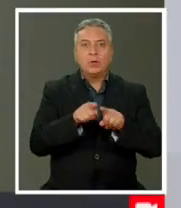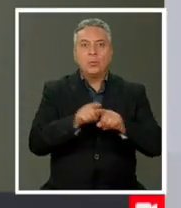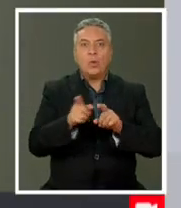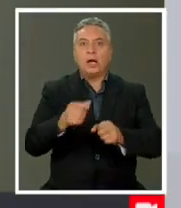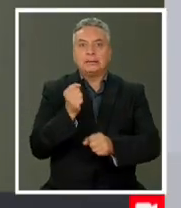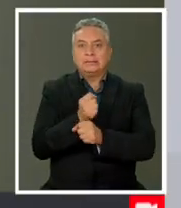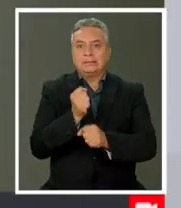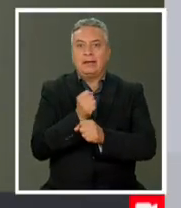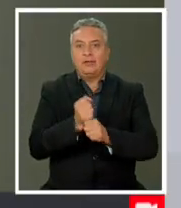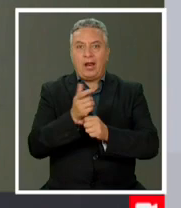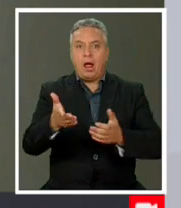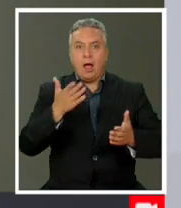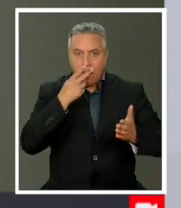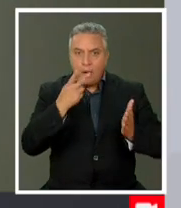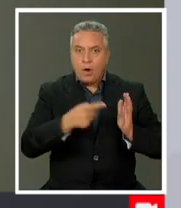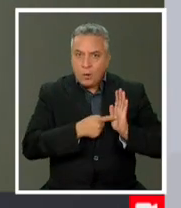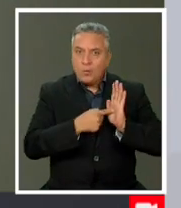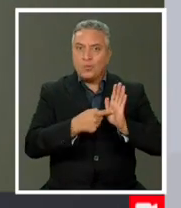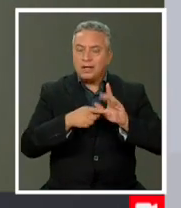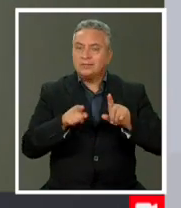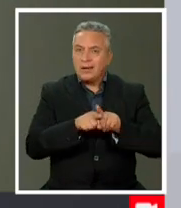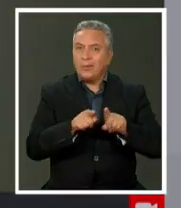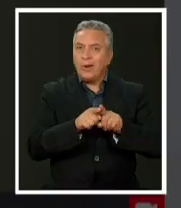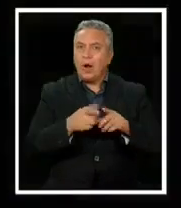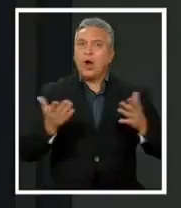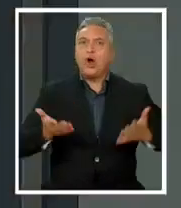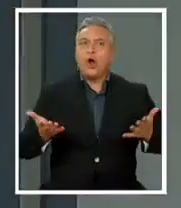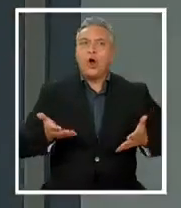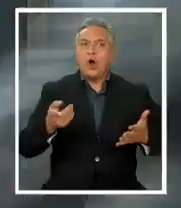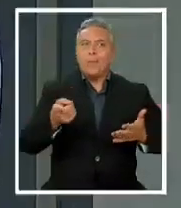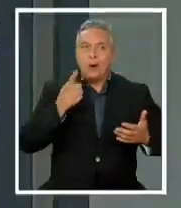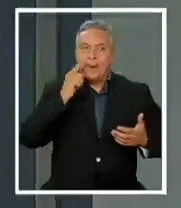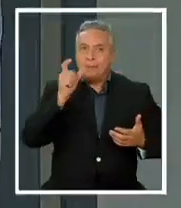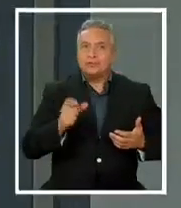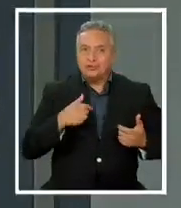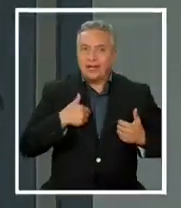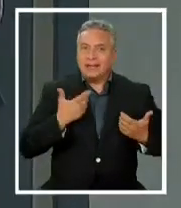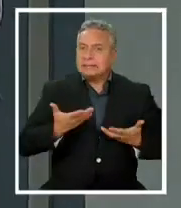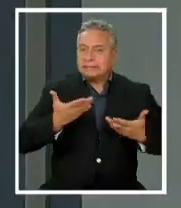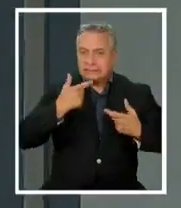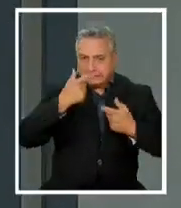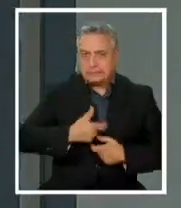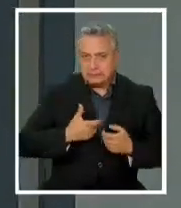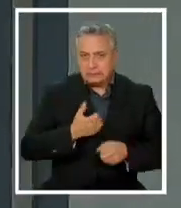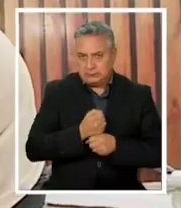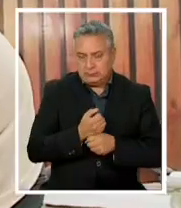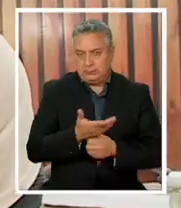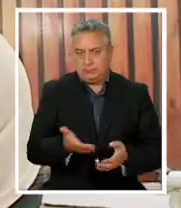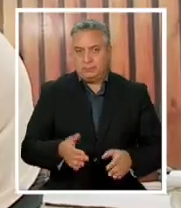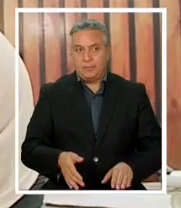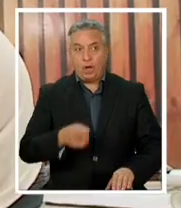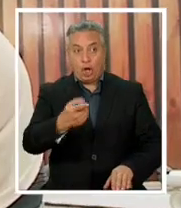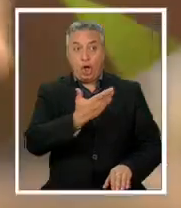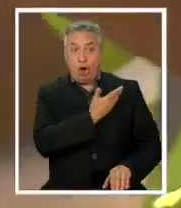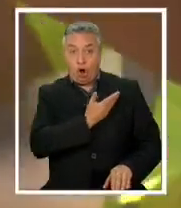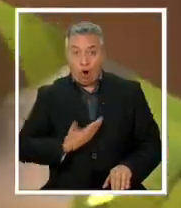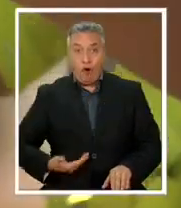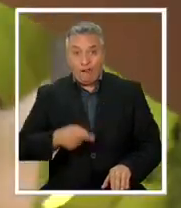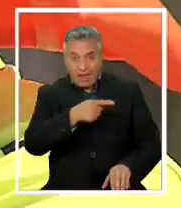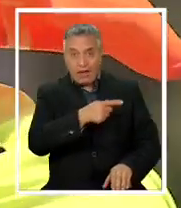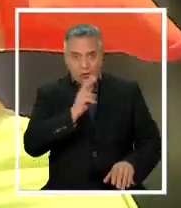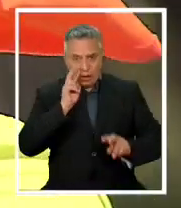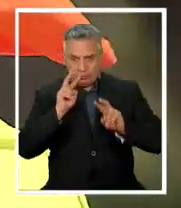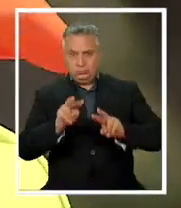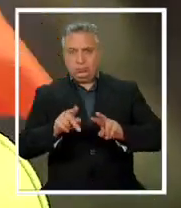experiencia laboral, pero que también muestre un poco en qué está el candidato. Una realidad que desde el gobierno se mira con atención. El Ministerio